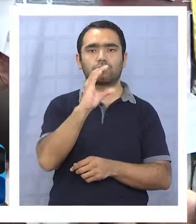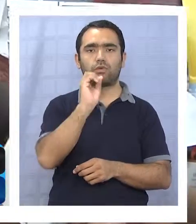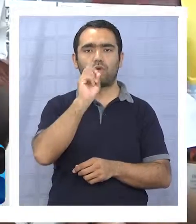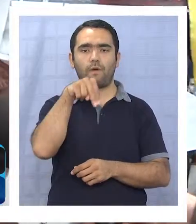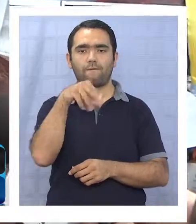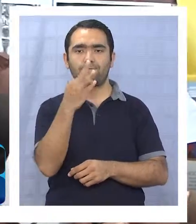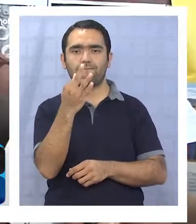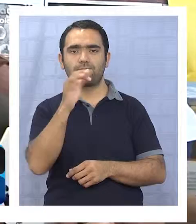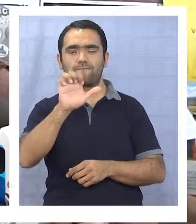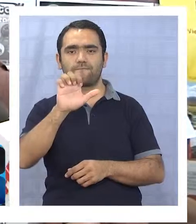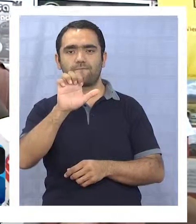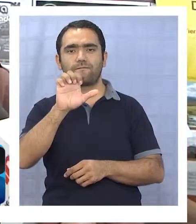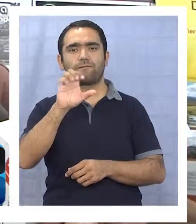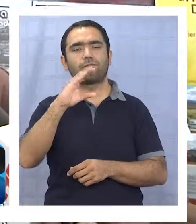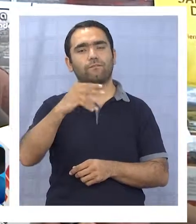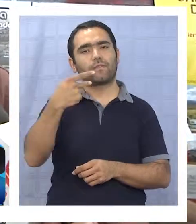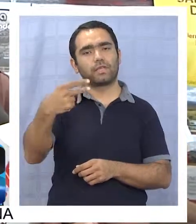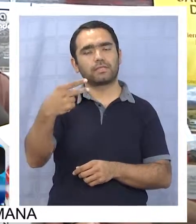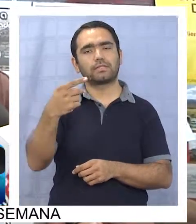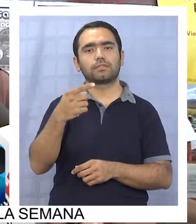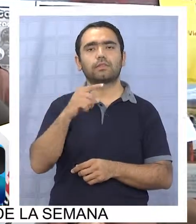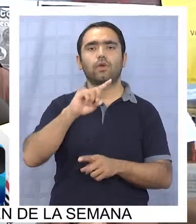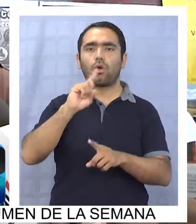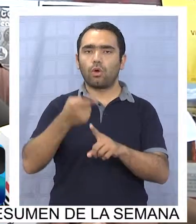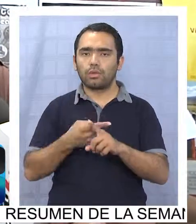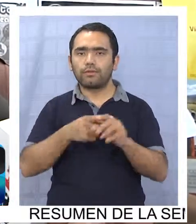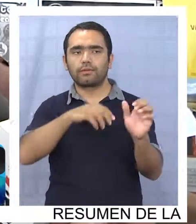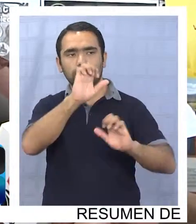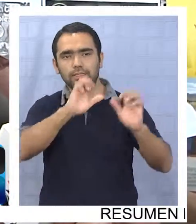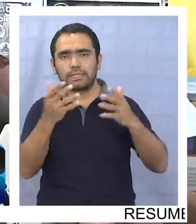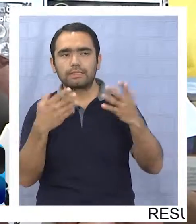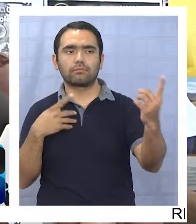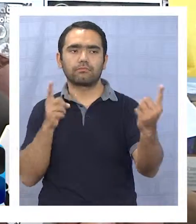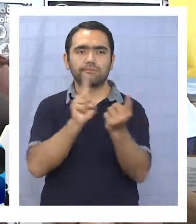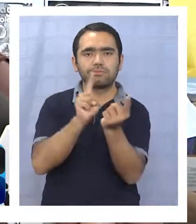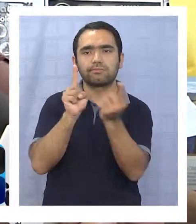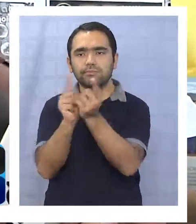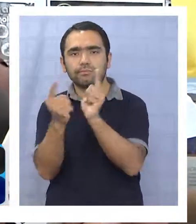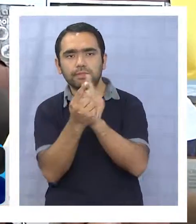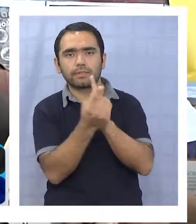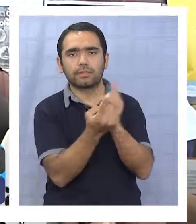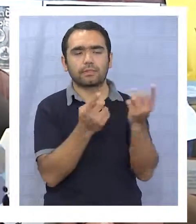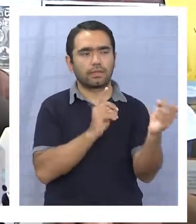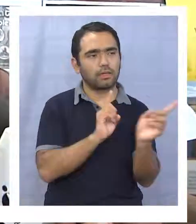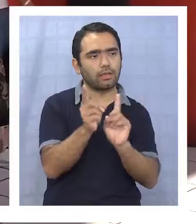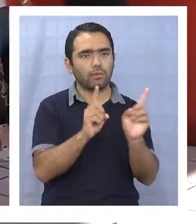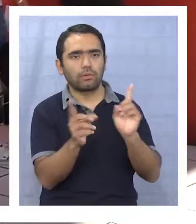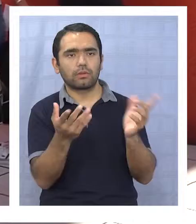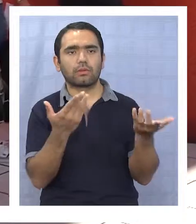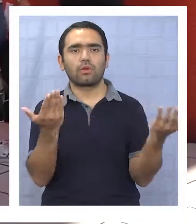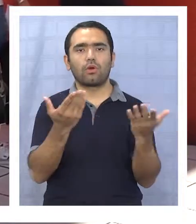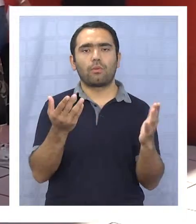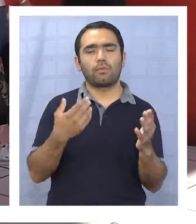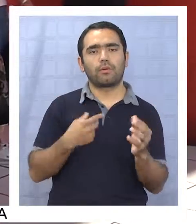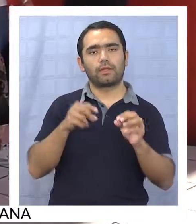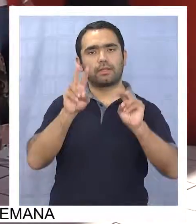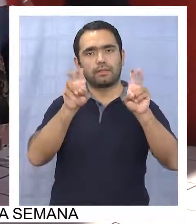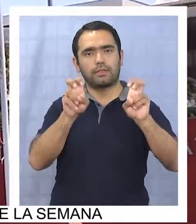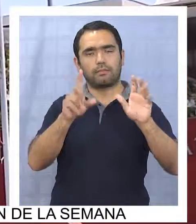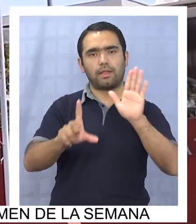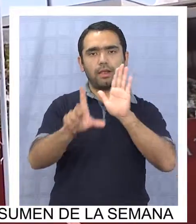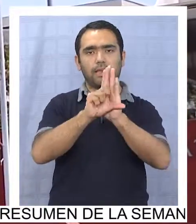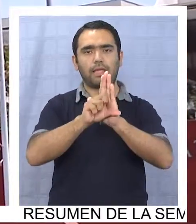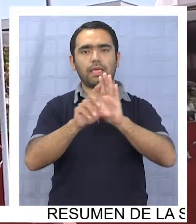mesa pre legislativa por el ejecutivo para poder ver el tema de la reforma educación superior los profesores que trabajan